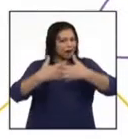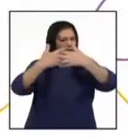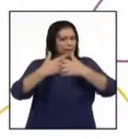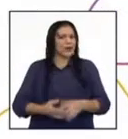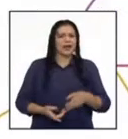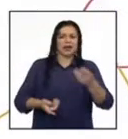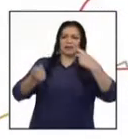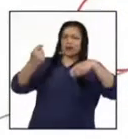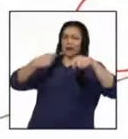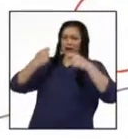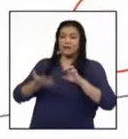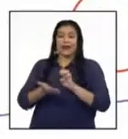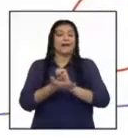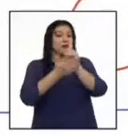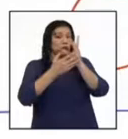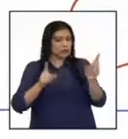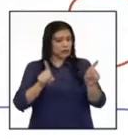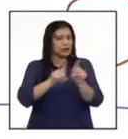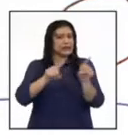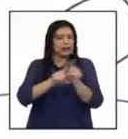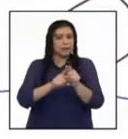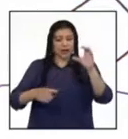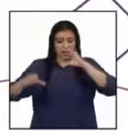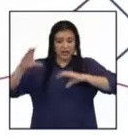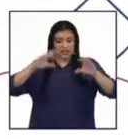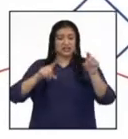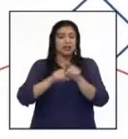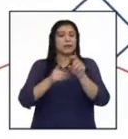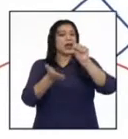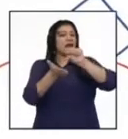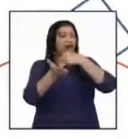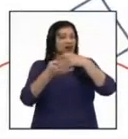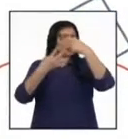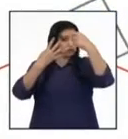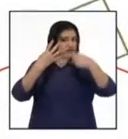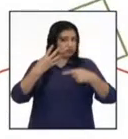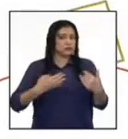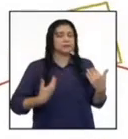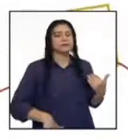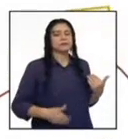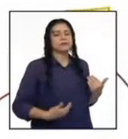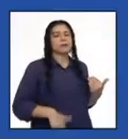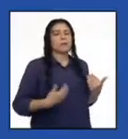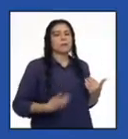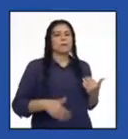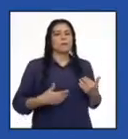el comercio, en la educación, así como en la ciencia y en el arte.